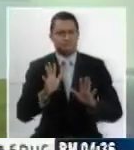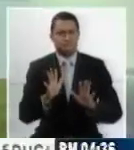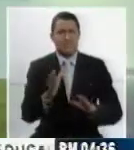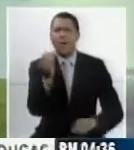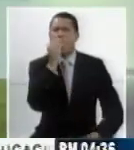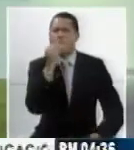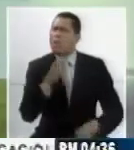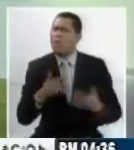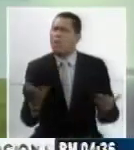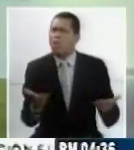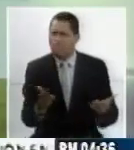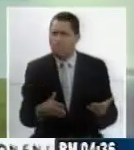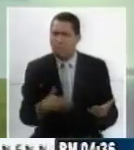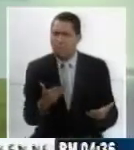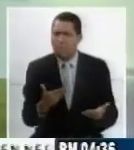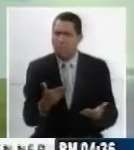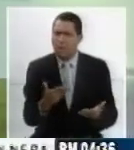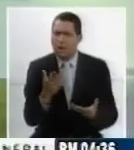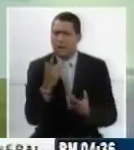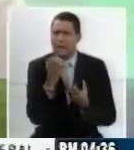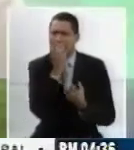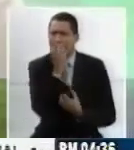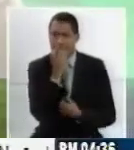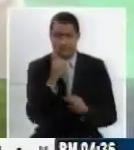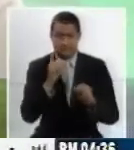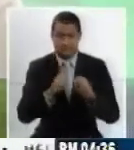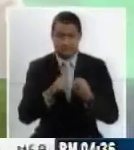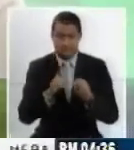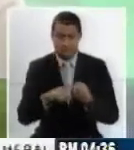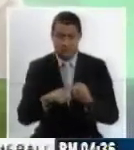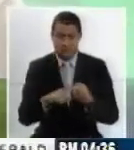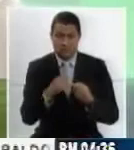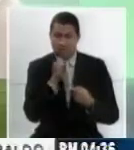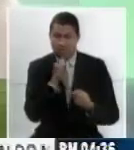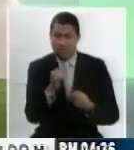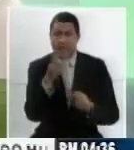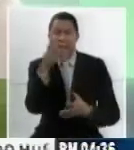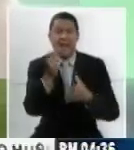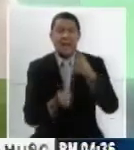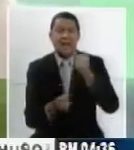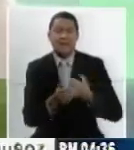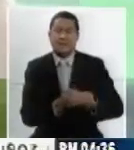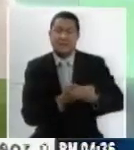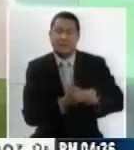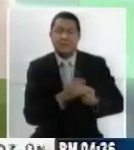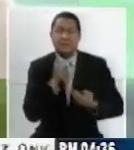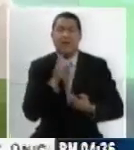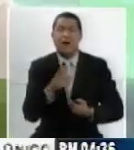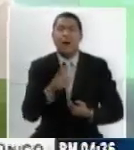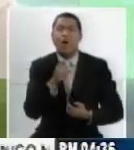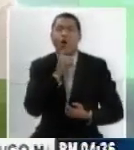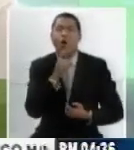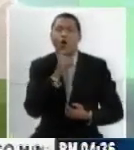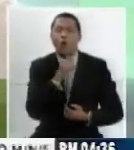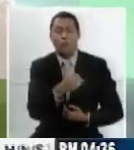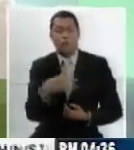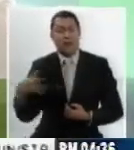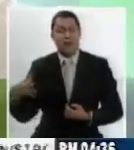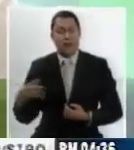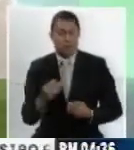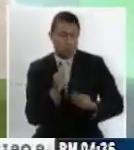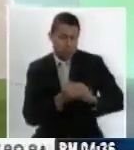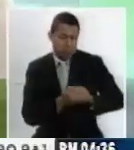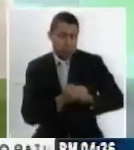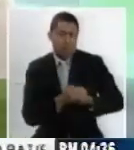alimentos que podrían propiciar estas alergias? Nosotros los pediatras llamamos a la leche materna el oro blanco, porque es el que más